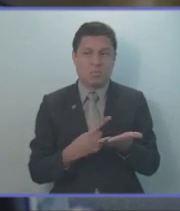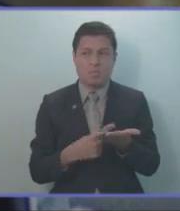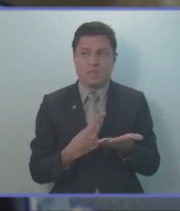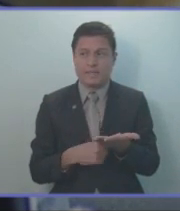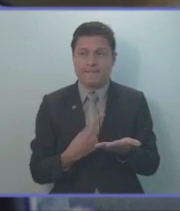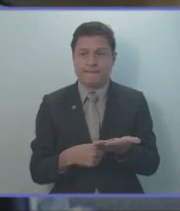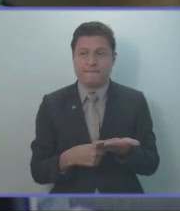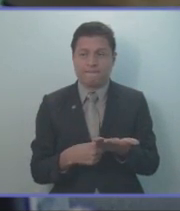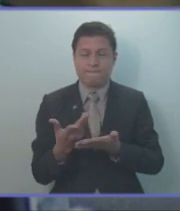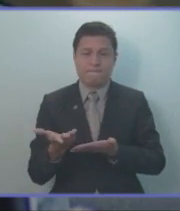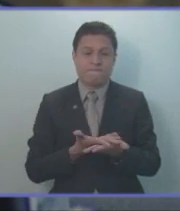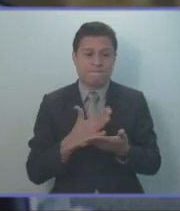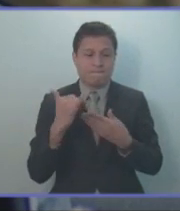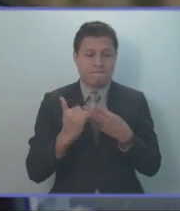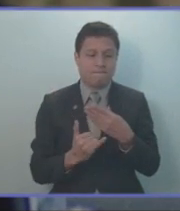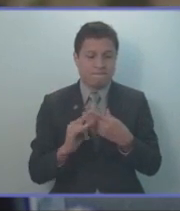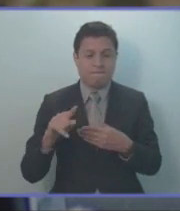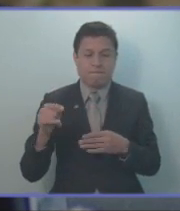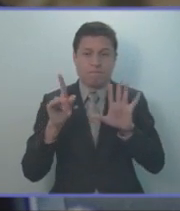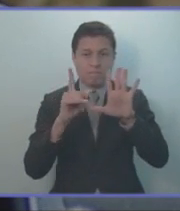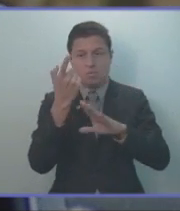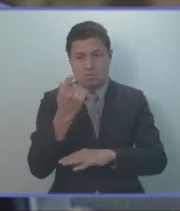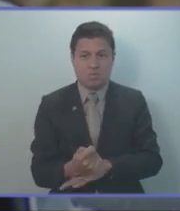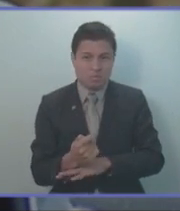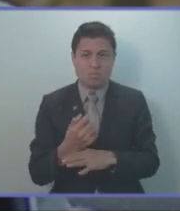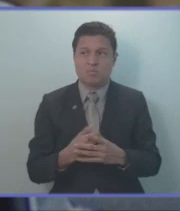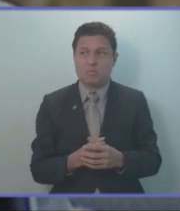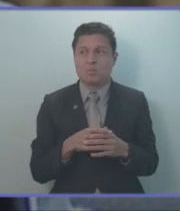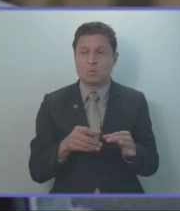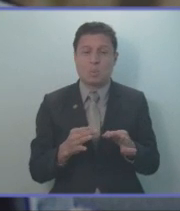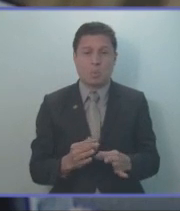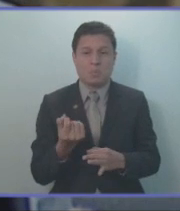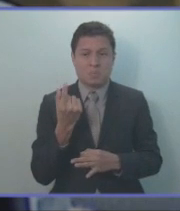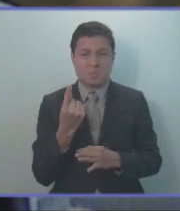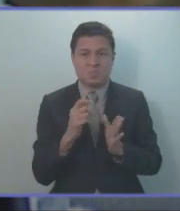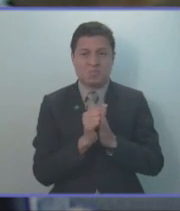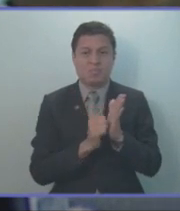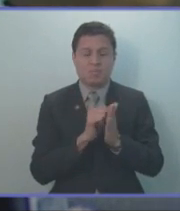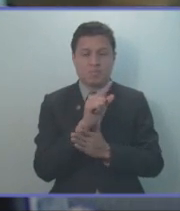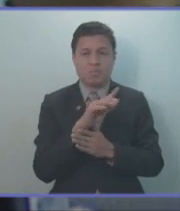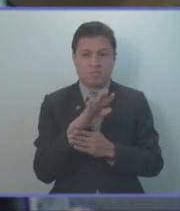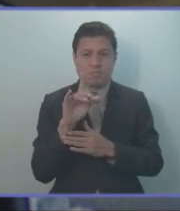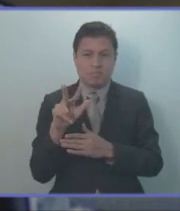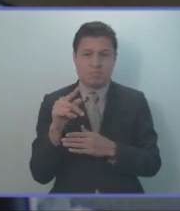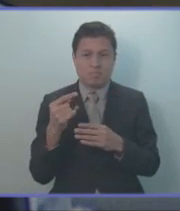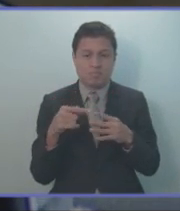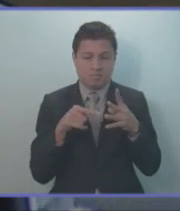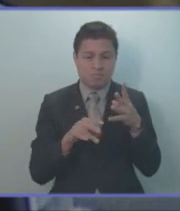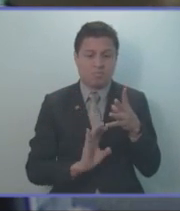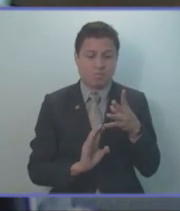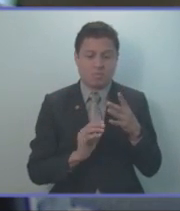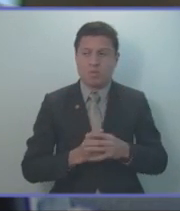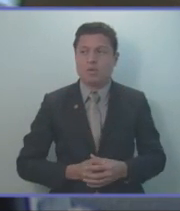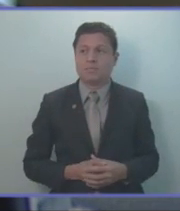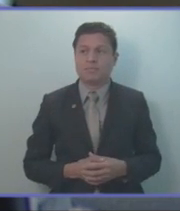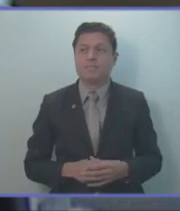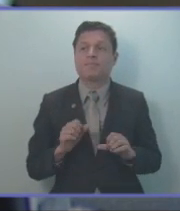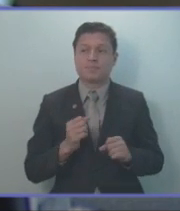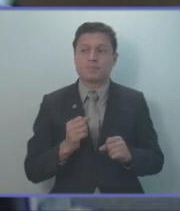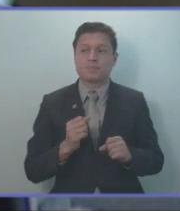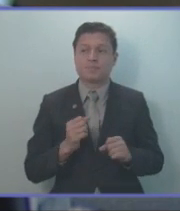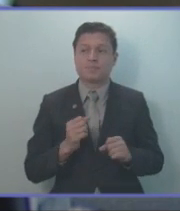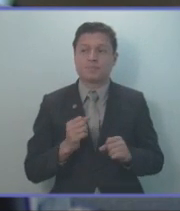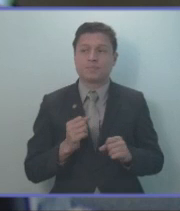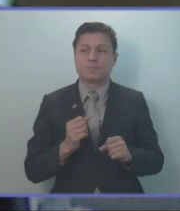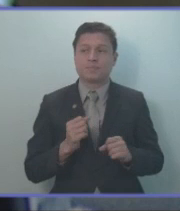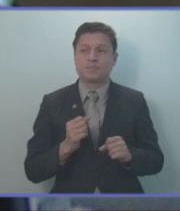el proyecto en los próximos 6 meses. Esta interpretación del artículo 143 de la Constitución se